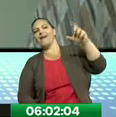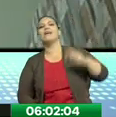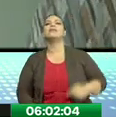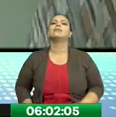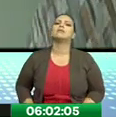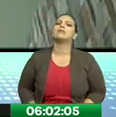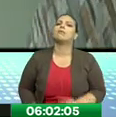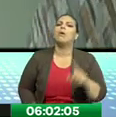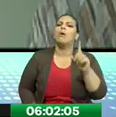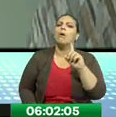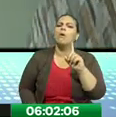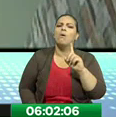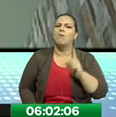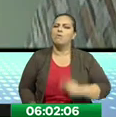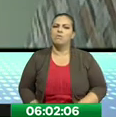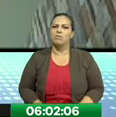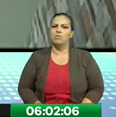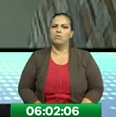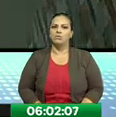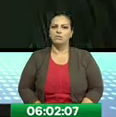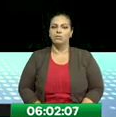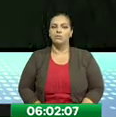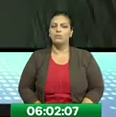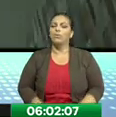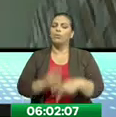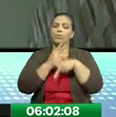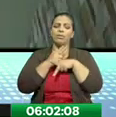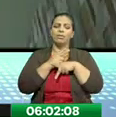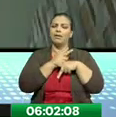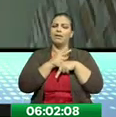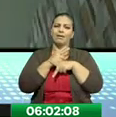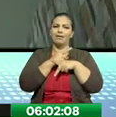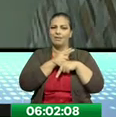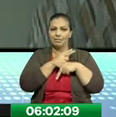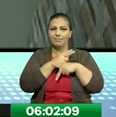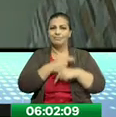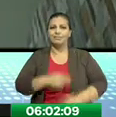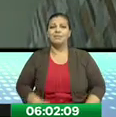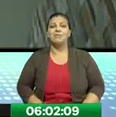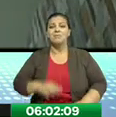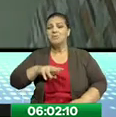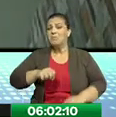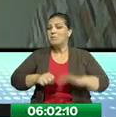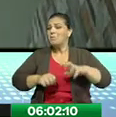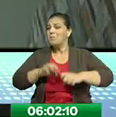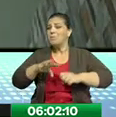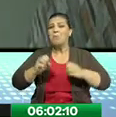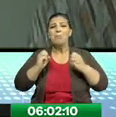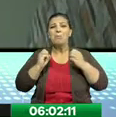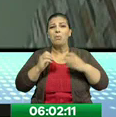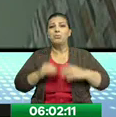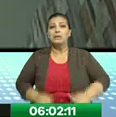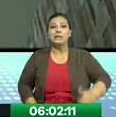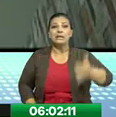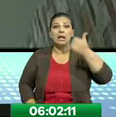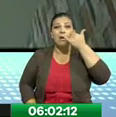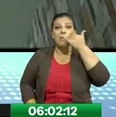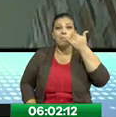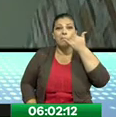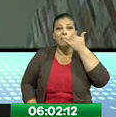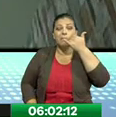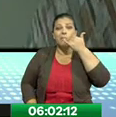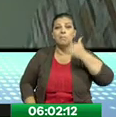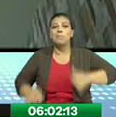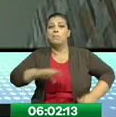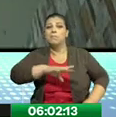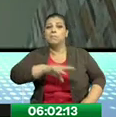tú estás concentrado. Entonces, y ahorita el auge, ¿no? Muchos casos son que los pillos van directo